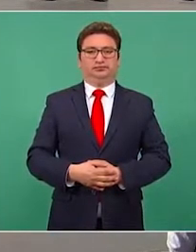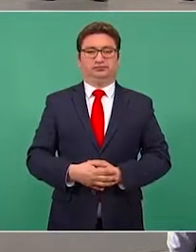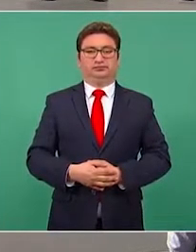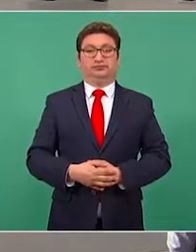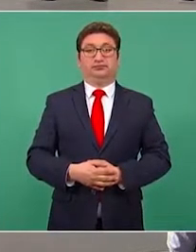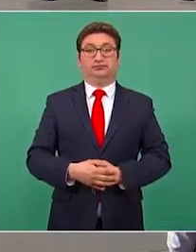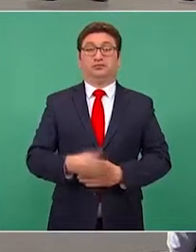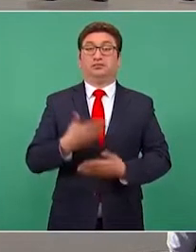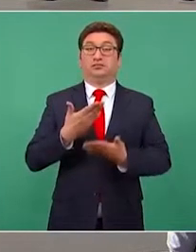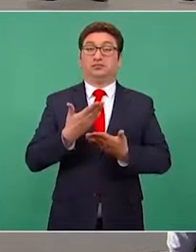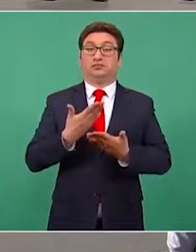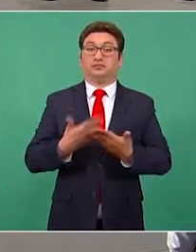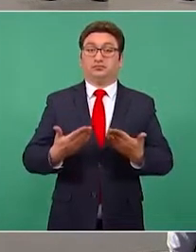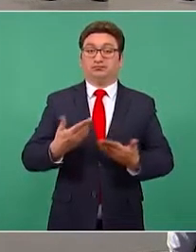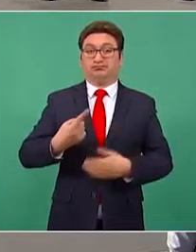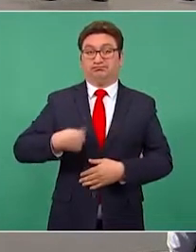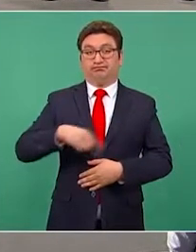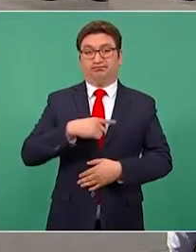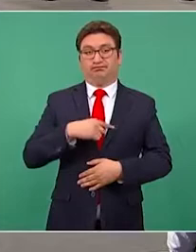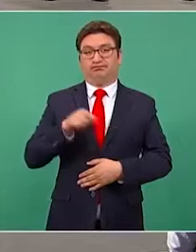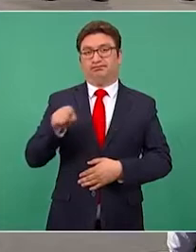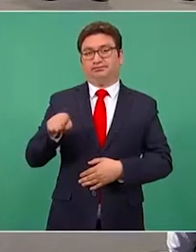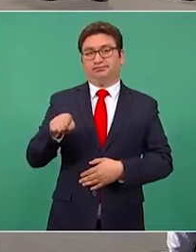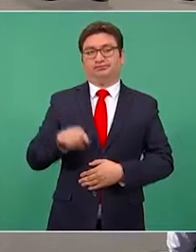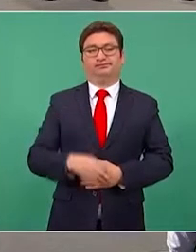Aquí estamos nosotros.